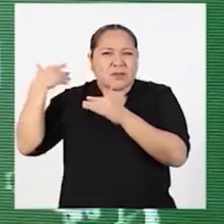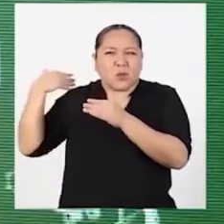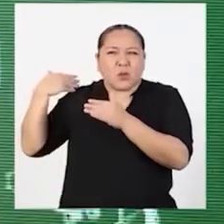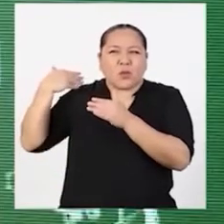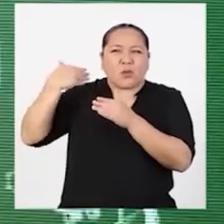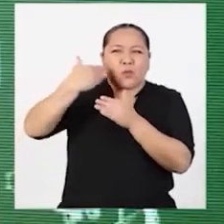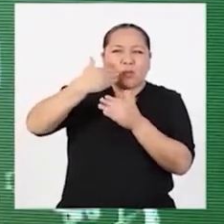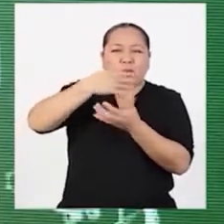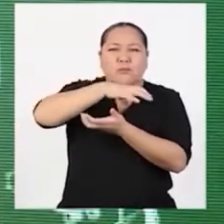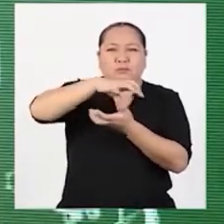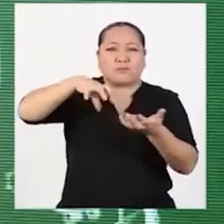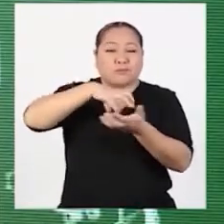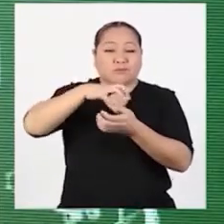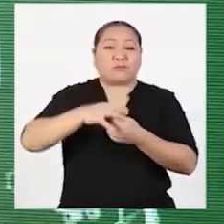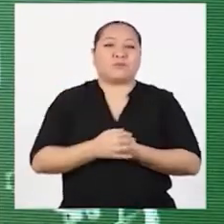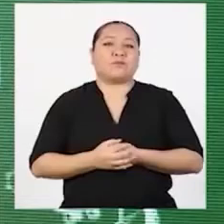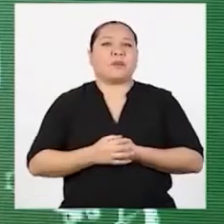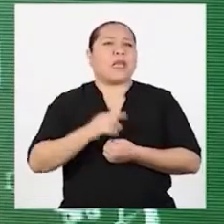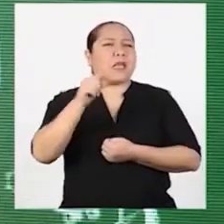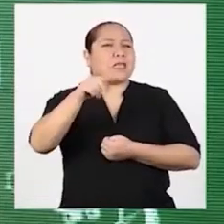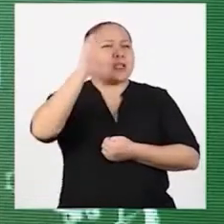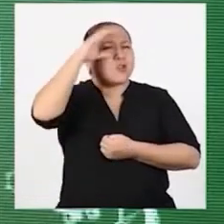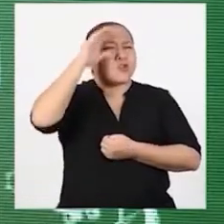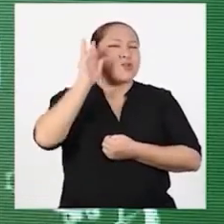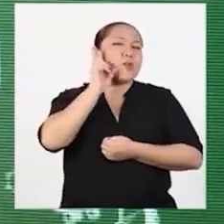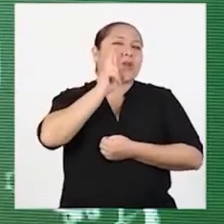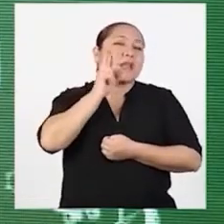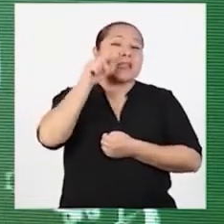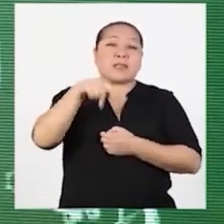genoma. Ese concepto de raza ha sido fundamental en